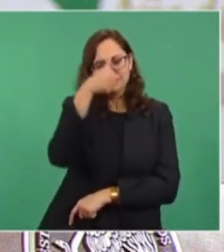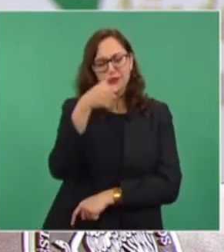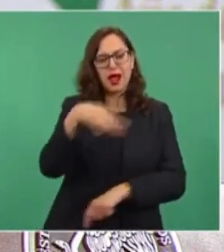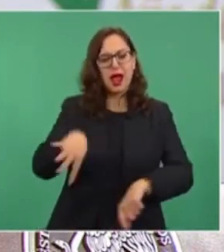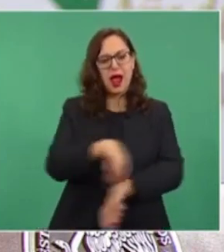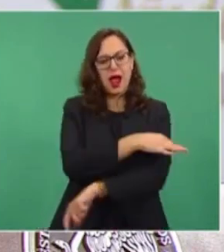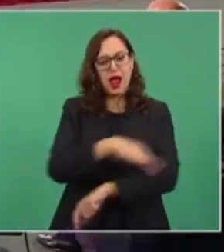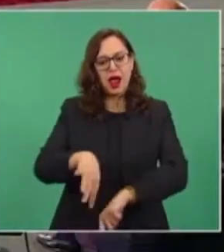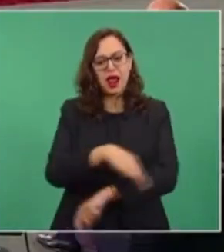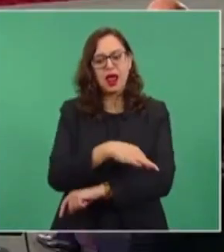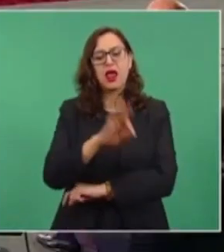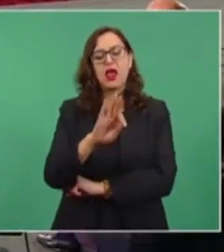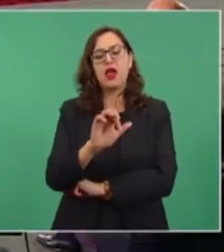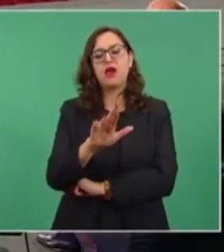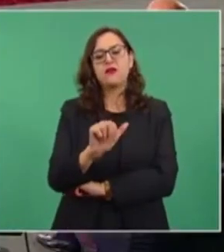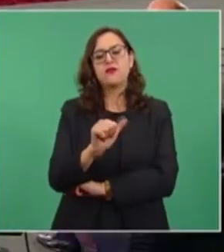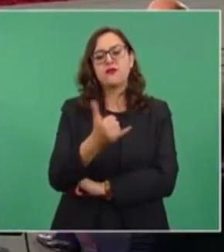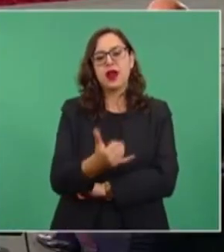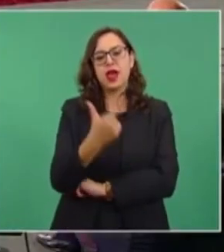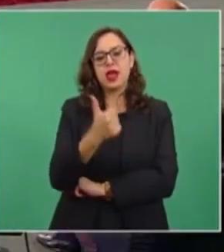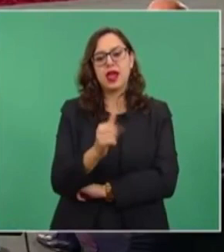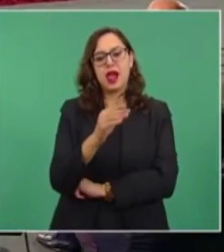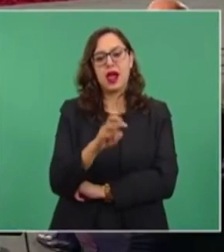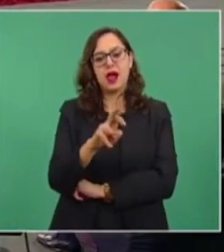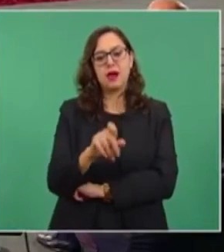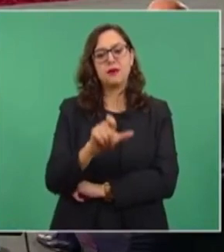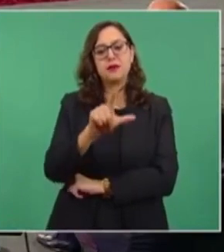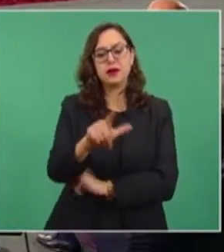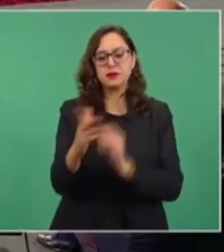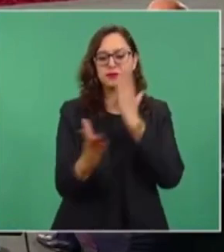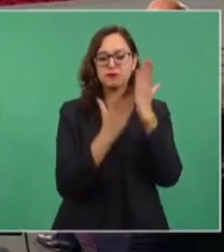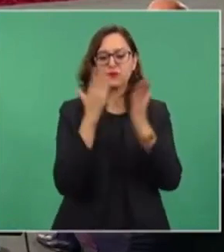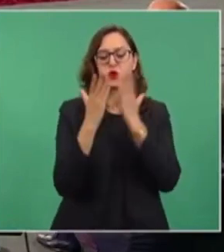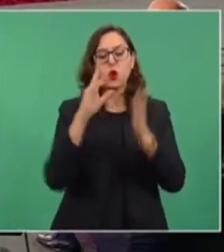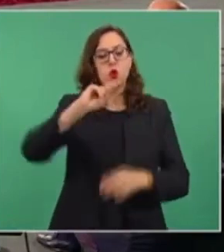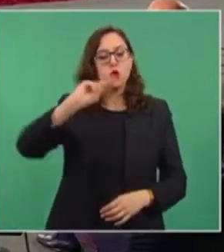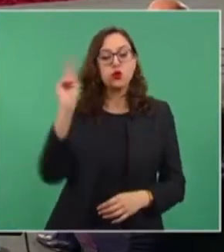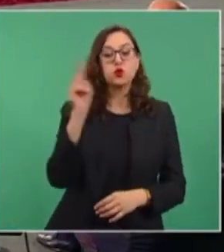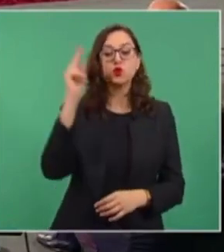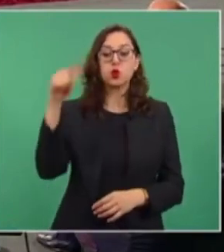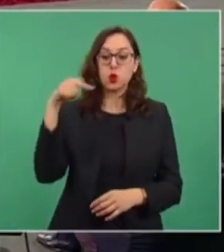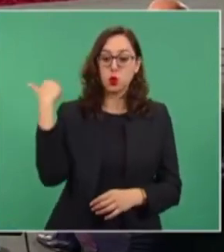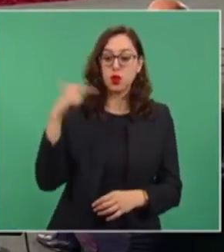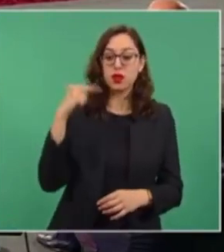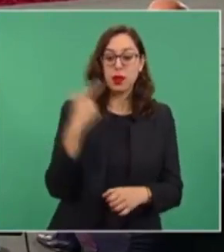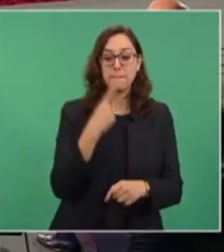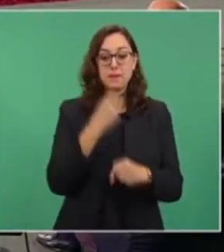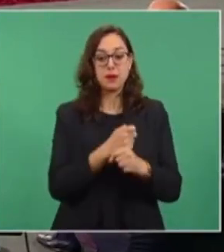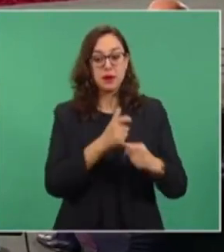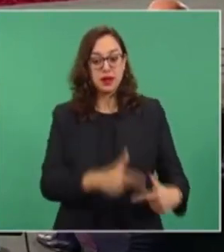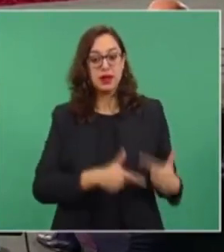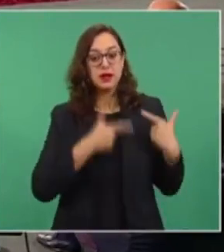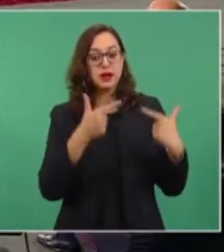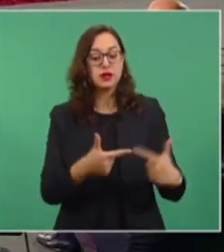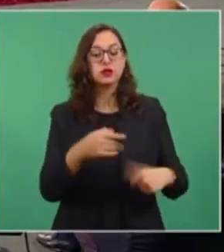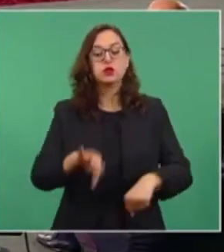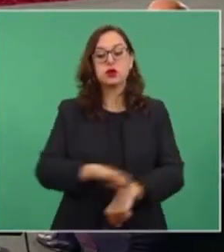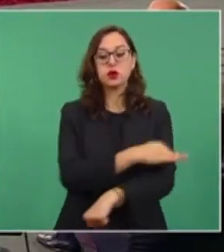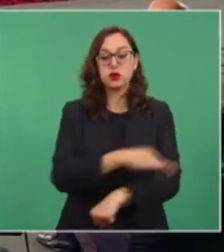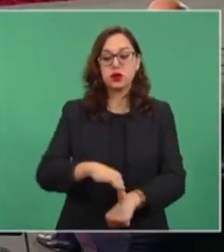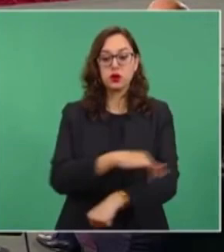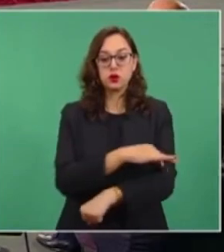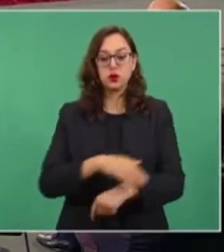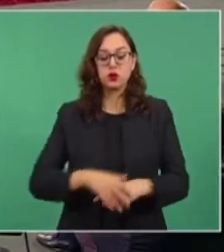arquitecto Fray Gabriel Chávez de la Mora, formado en la Universidad de Guadalajara en la primera generación de arquitectura. Y no